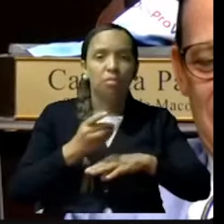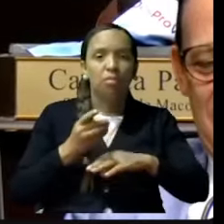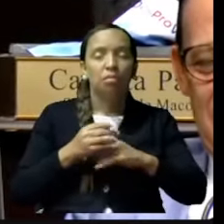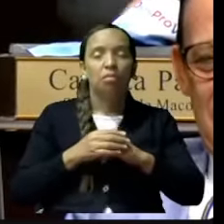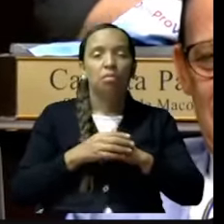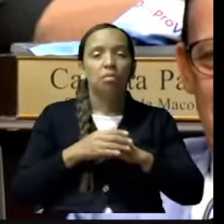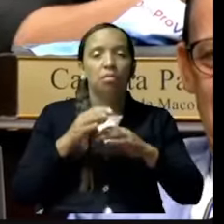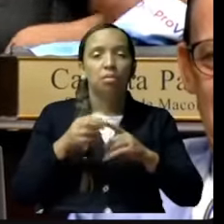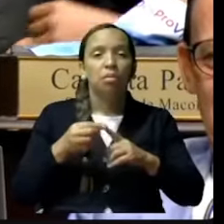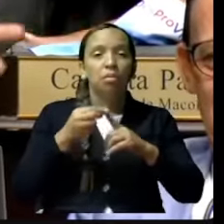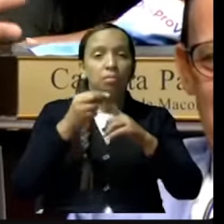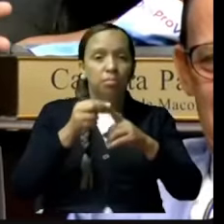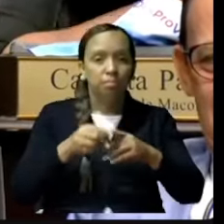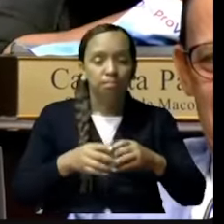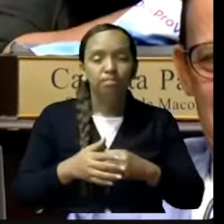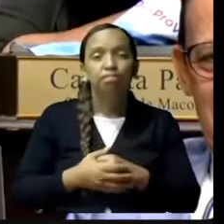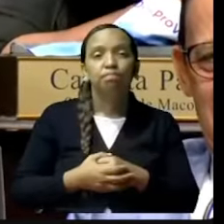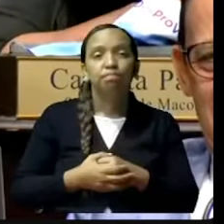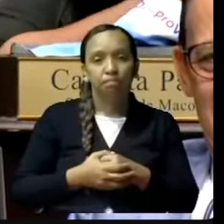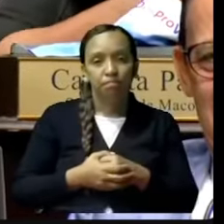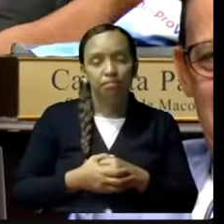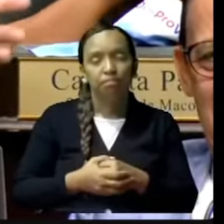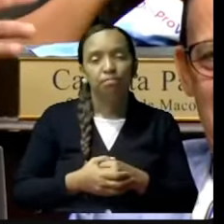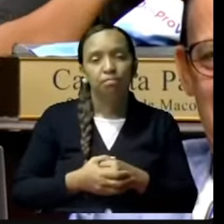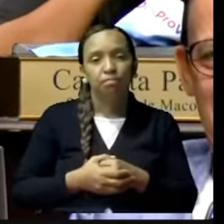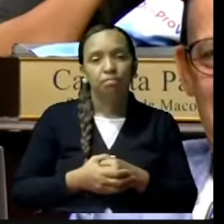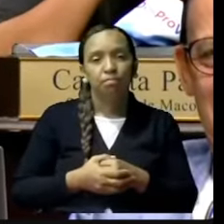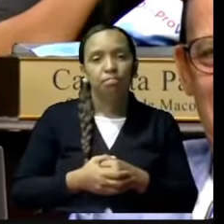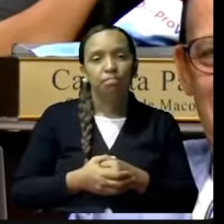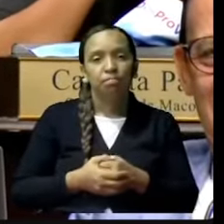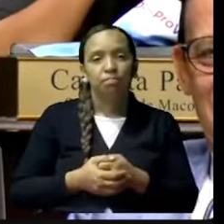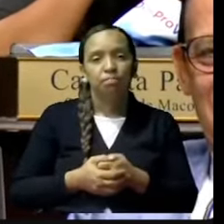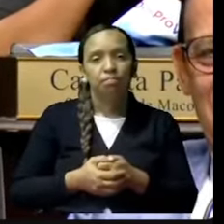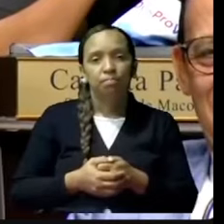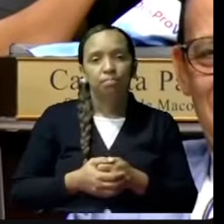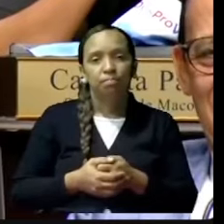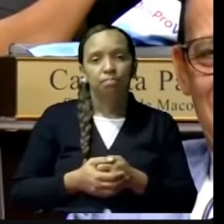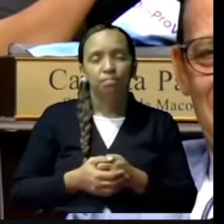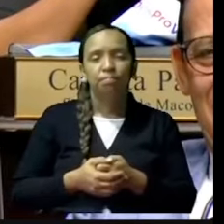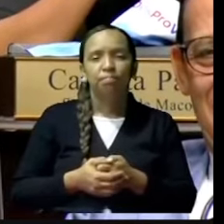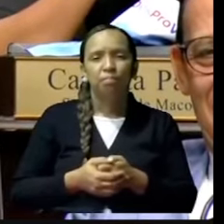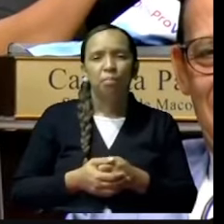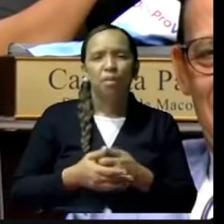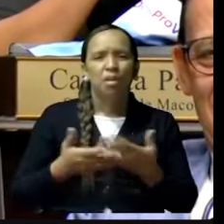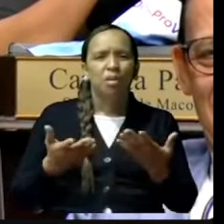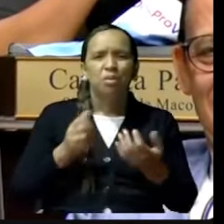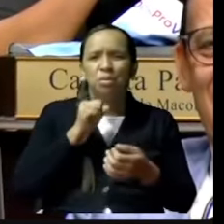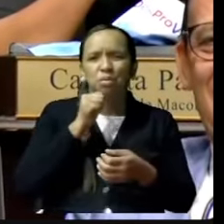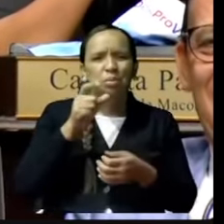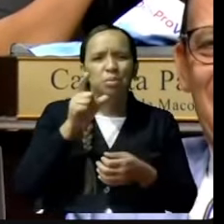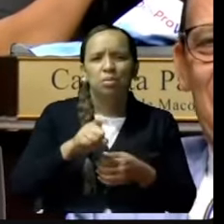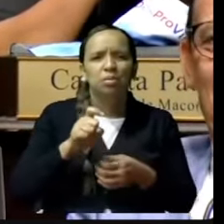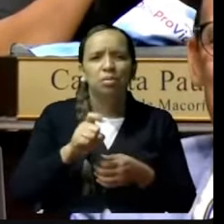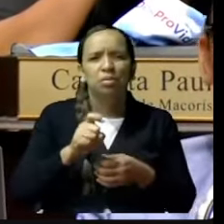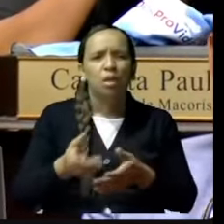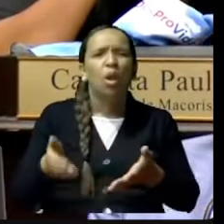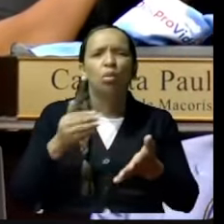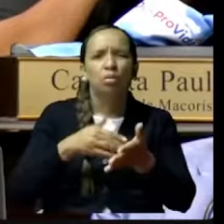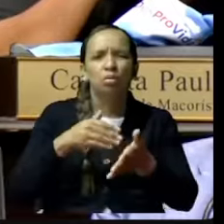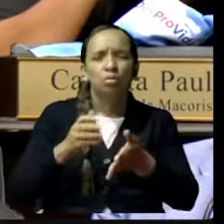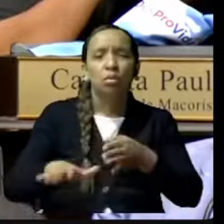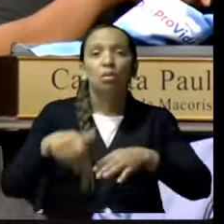dinero, que muy bien ganan. Pero, caramba, se cae de la mata que nosotros